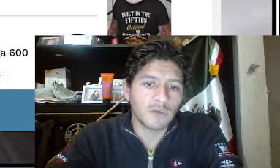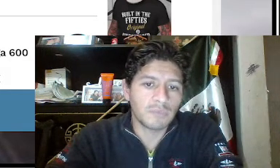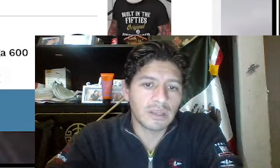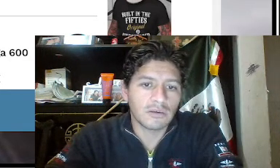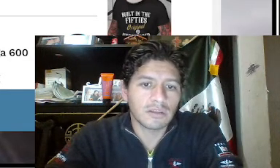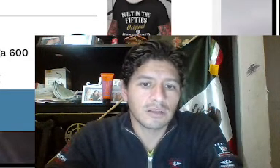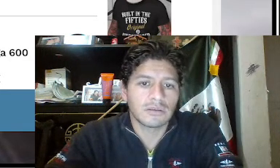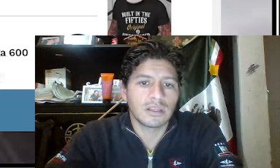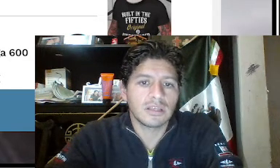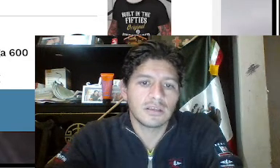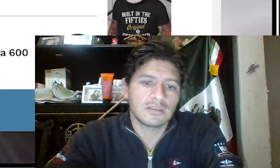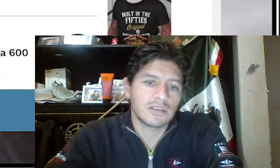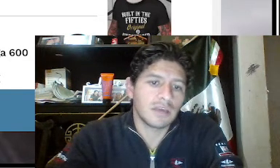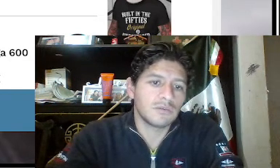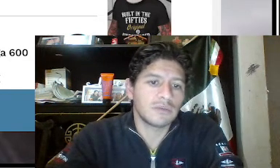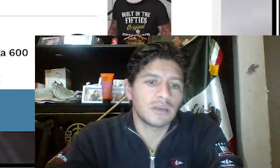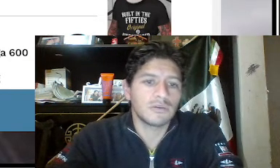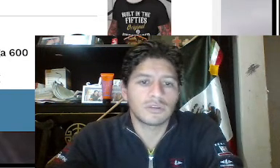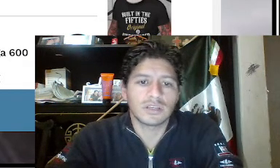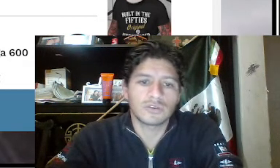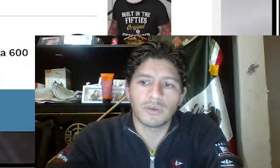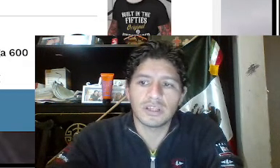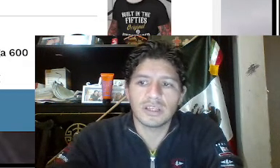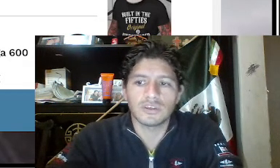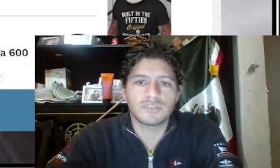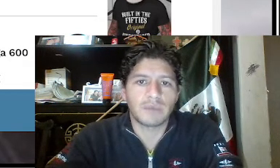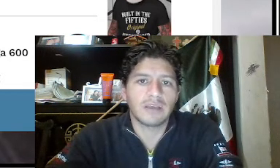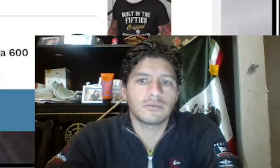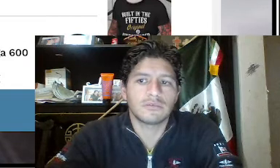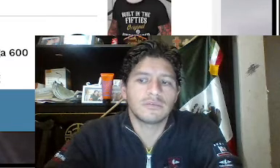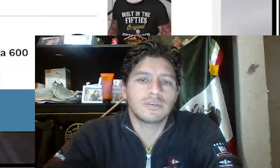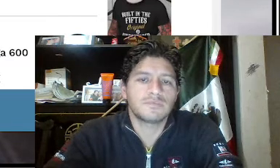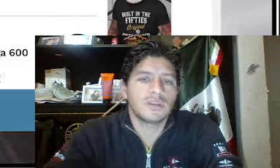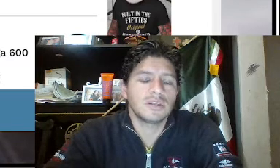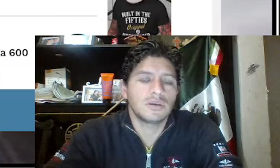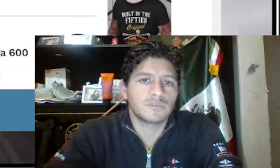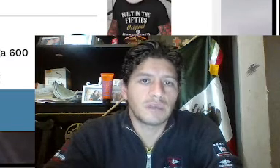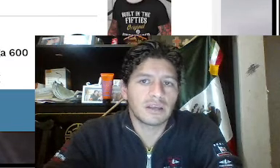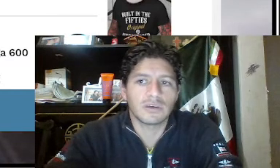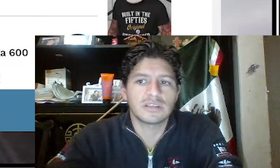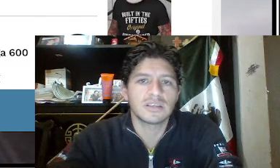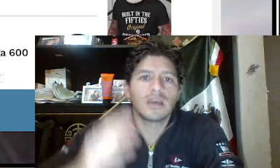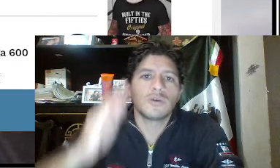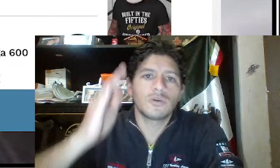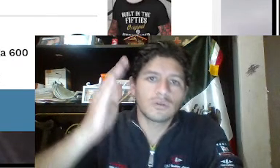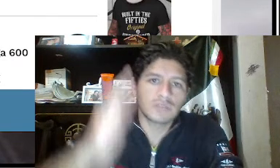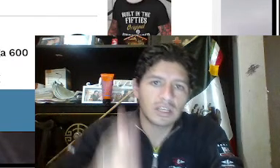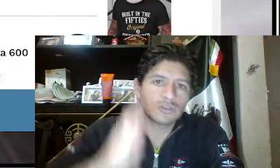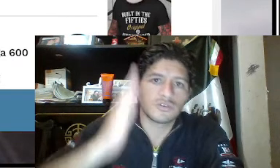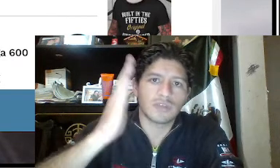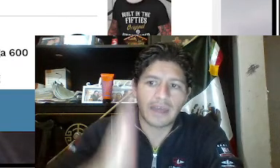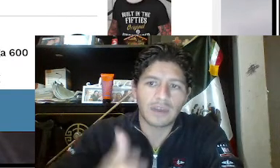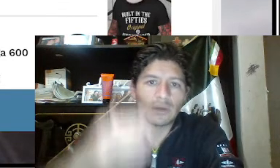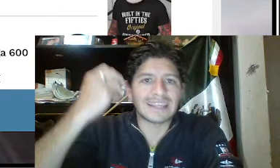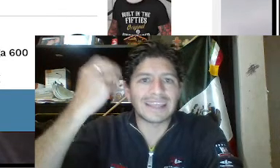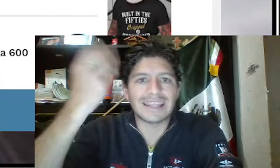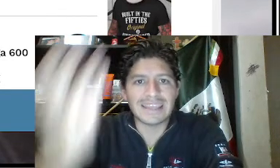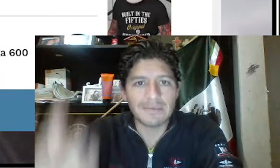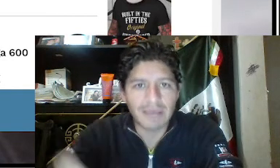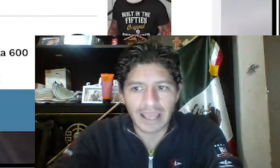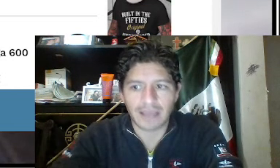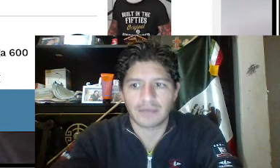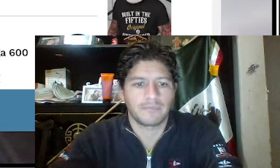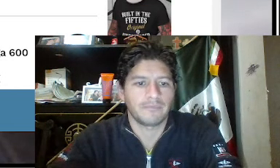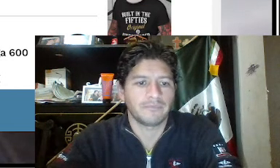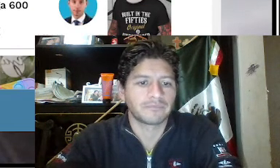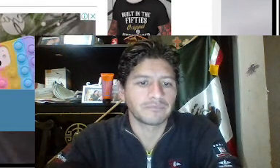una opinión en donde dice es que hay un contexto político disparejo. No es político disparejo, es un contexto ciudadano